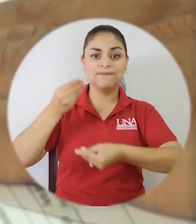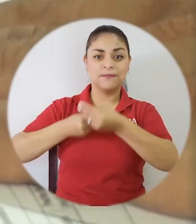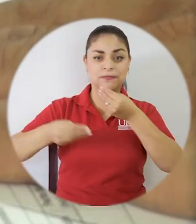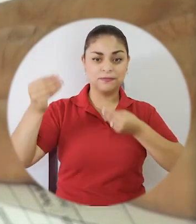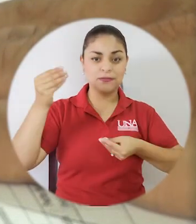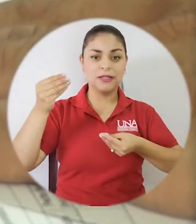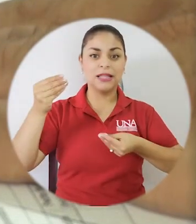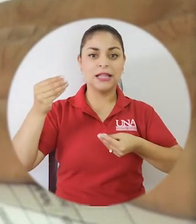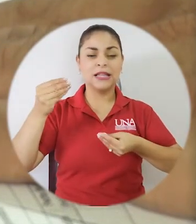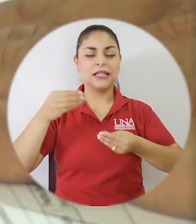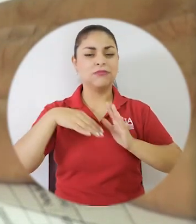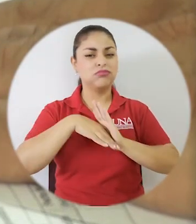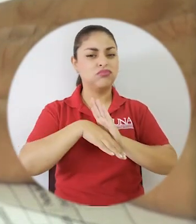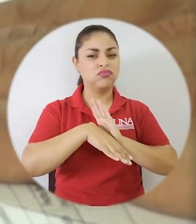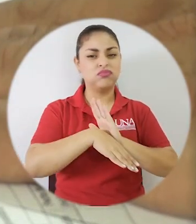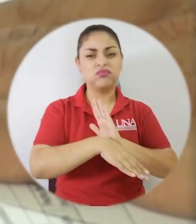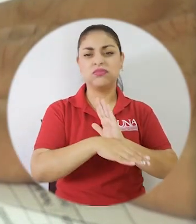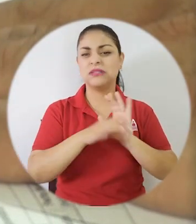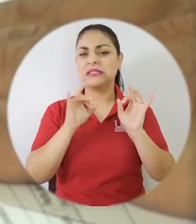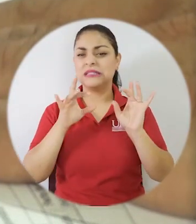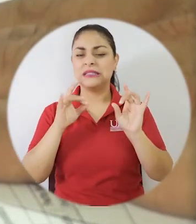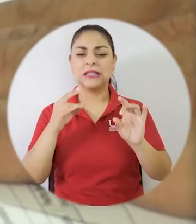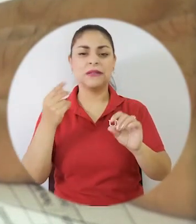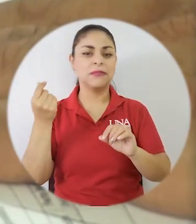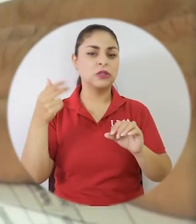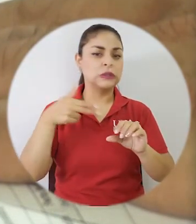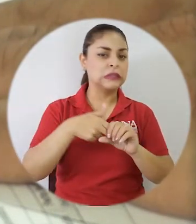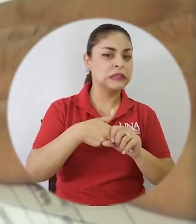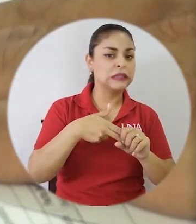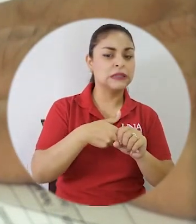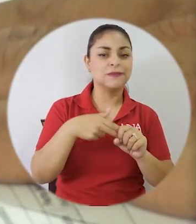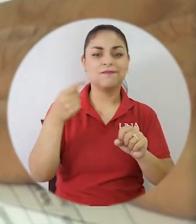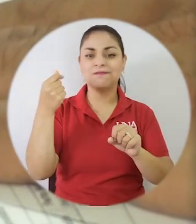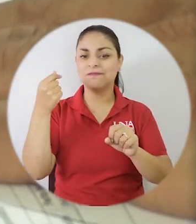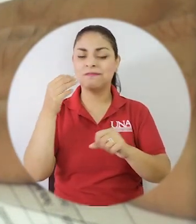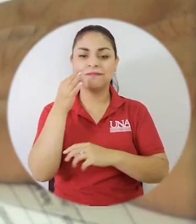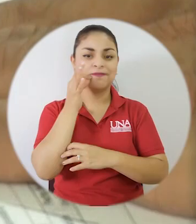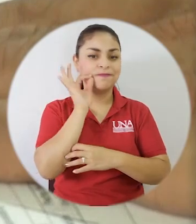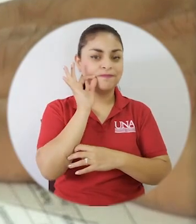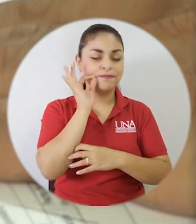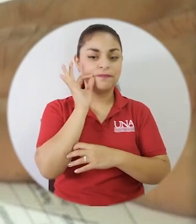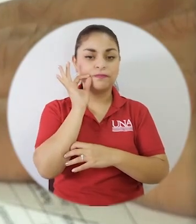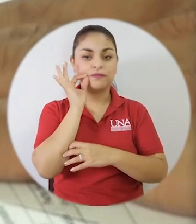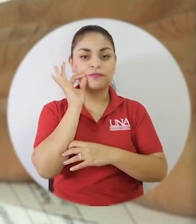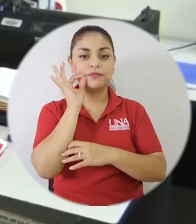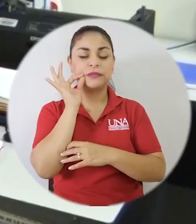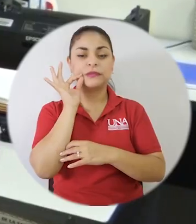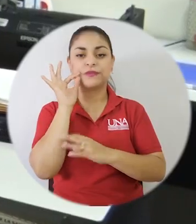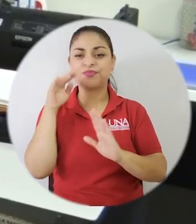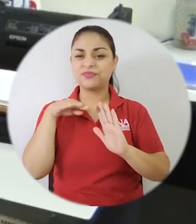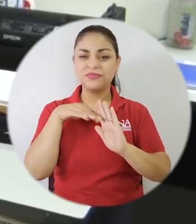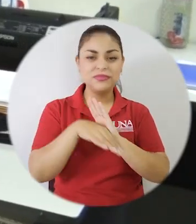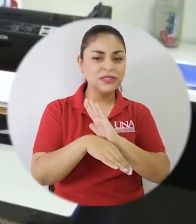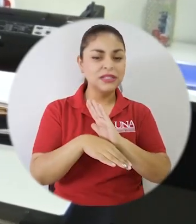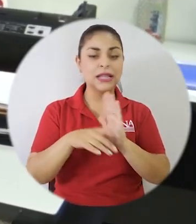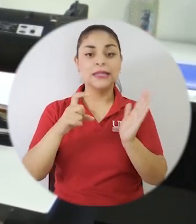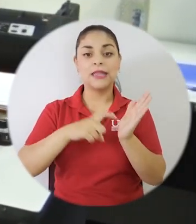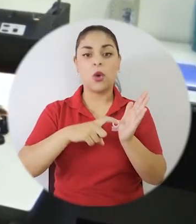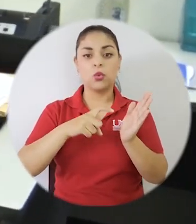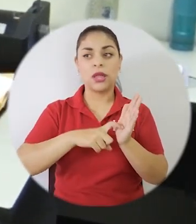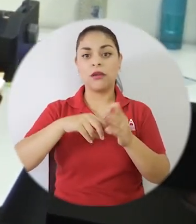crisis de los precios del petróleo, pero también con la crisis de los precios del café, con la crisis de la deuda